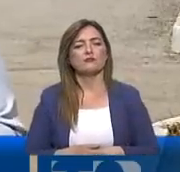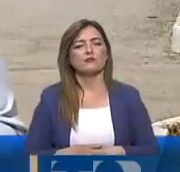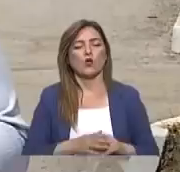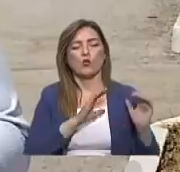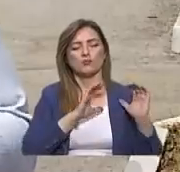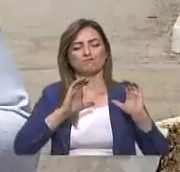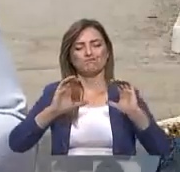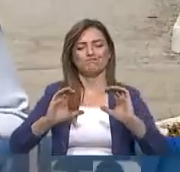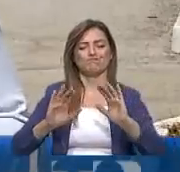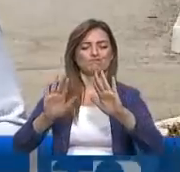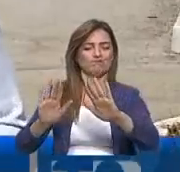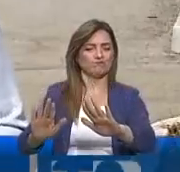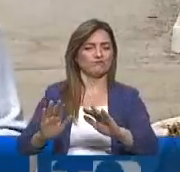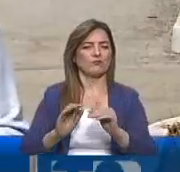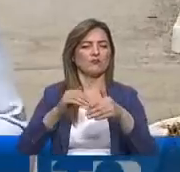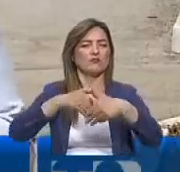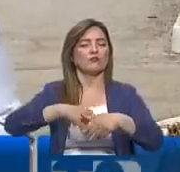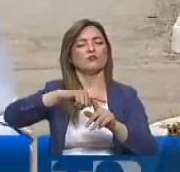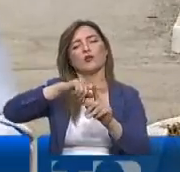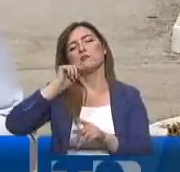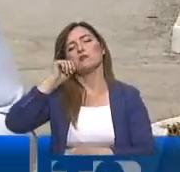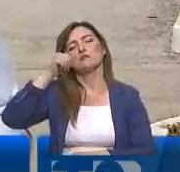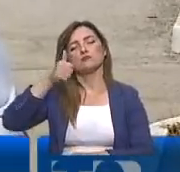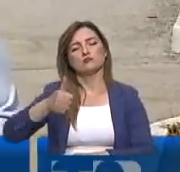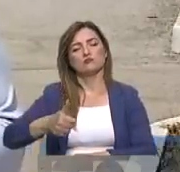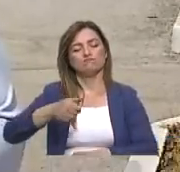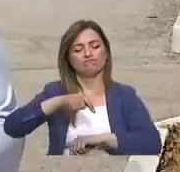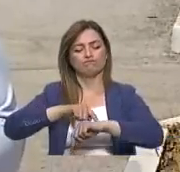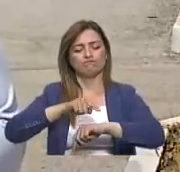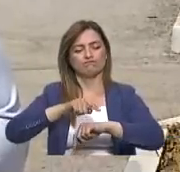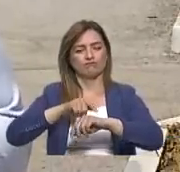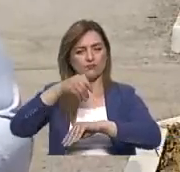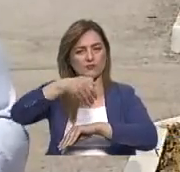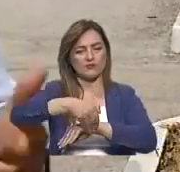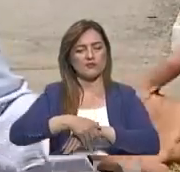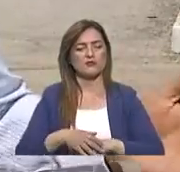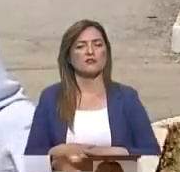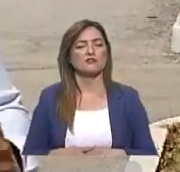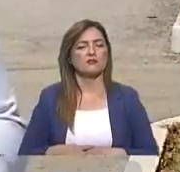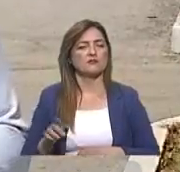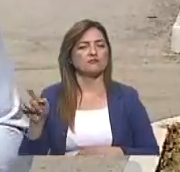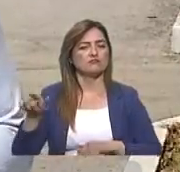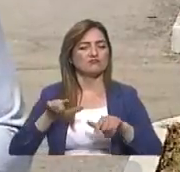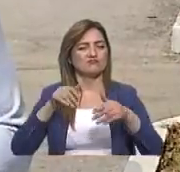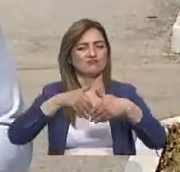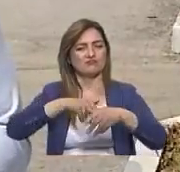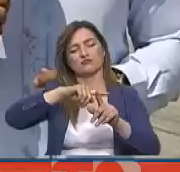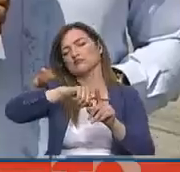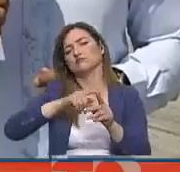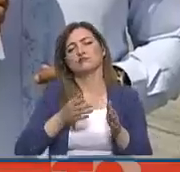policía asesinado serán enterrados mañana en horas de la tarde acá en este cementerio de la vía perimetral.